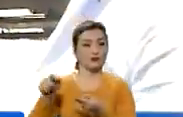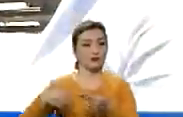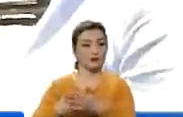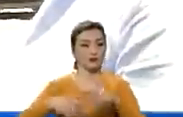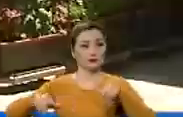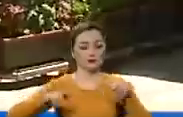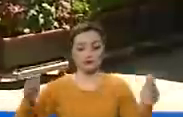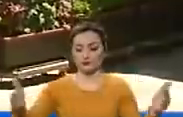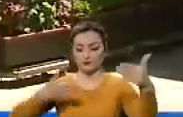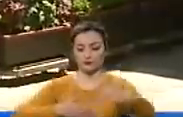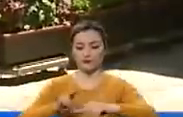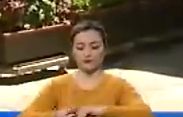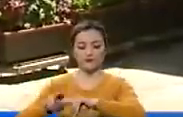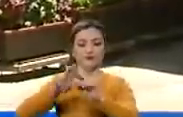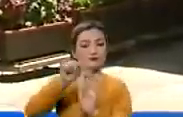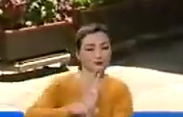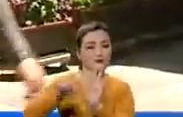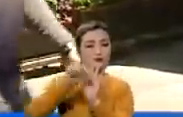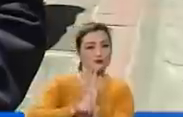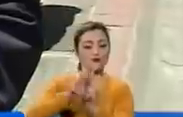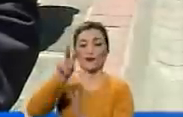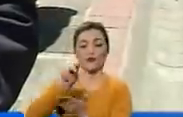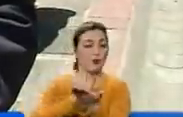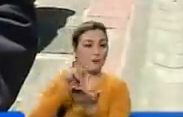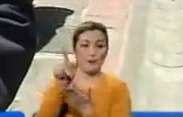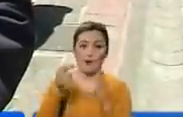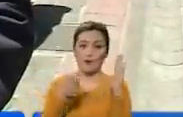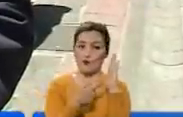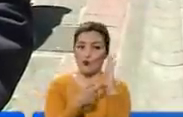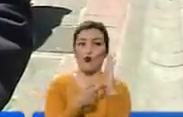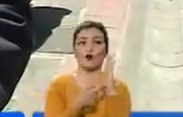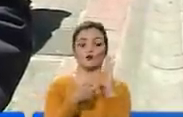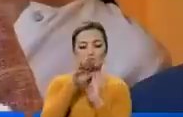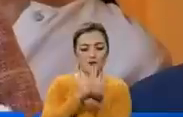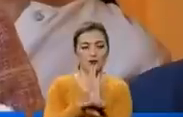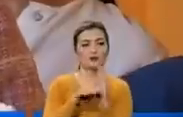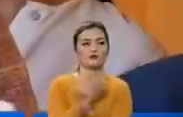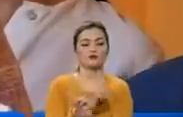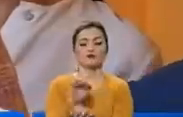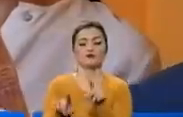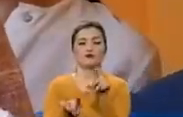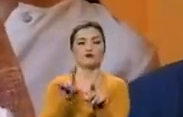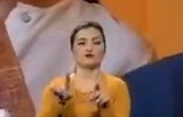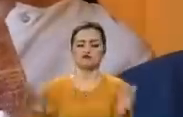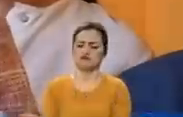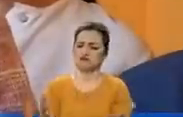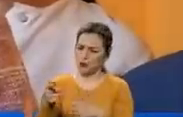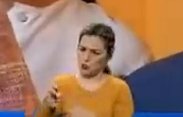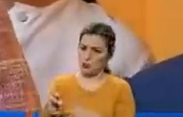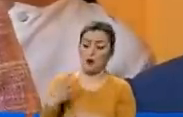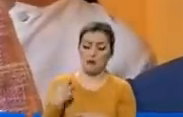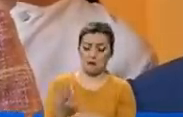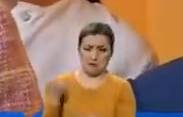nuevos espacios, tendrán descuentos y exoneraciones en los pagos de los impuestos municipales. De incentivos para reactivar el